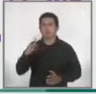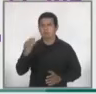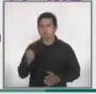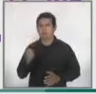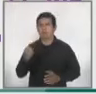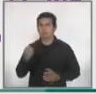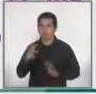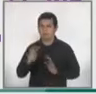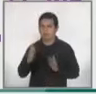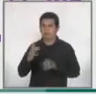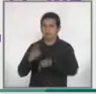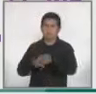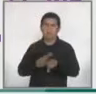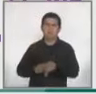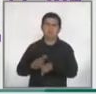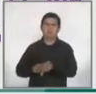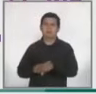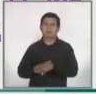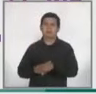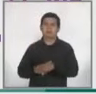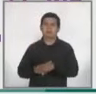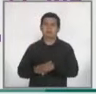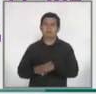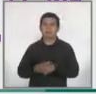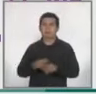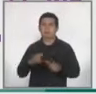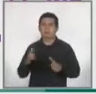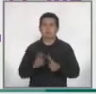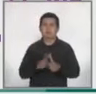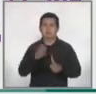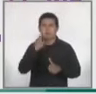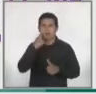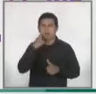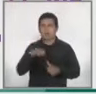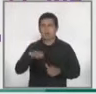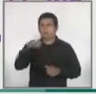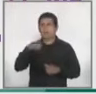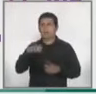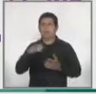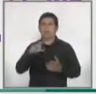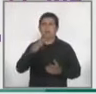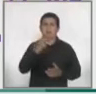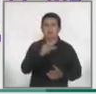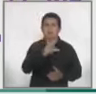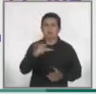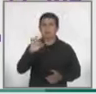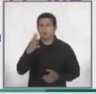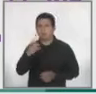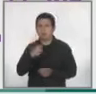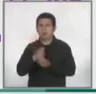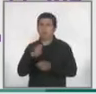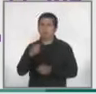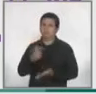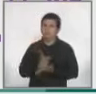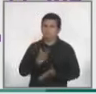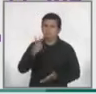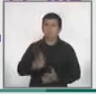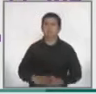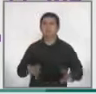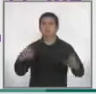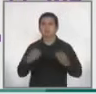14,499 casos, nos afectan principalmente el grupo de edad de 25 a 44 años